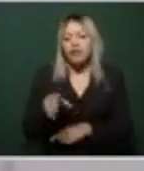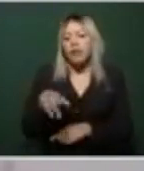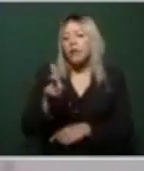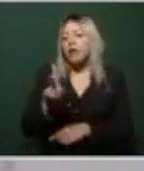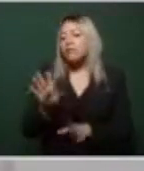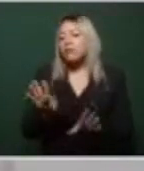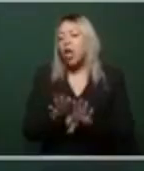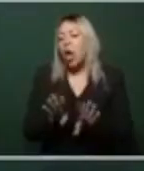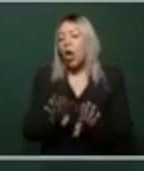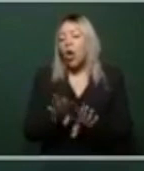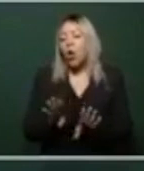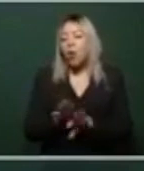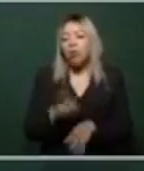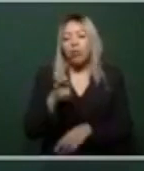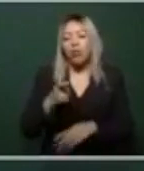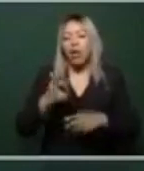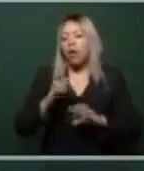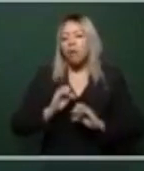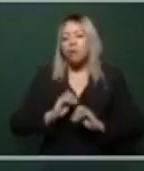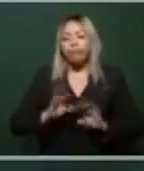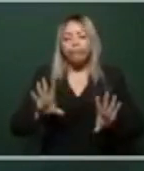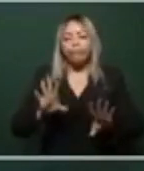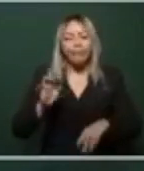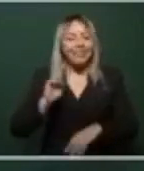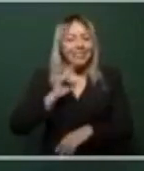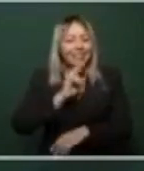dispersar los recursos,